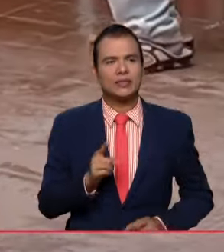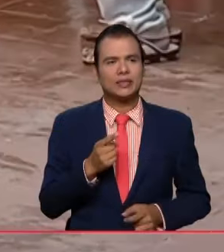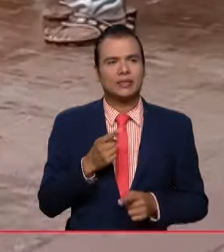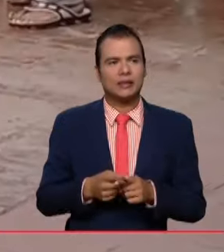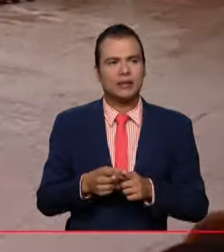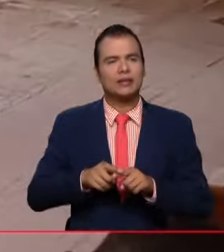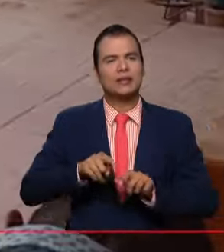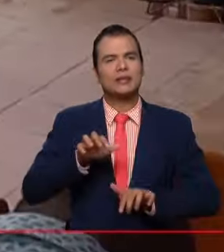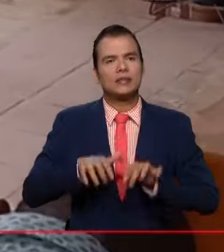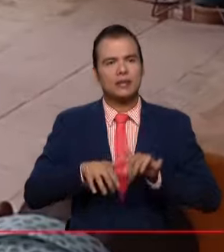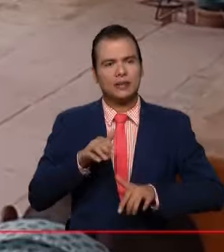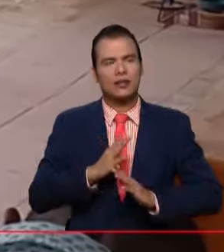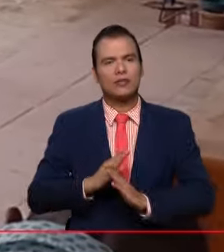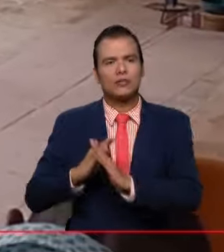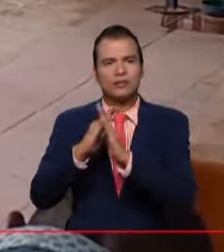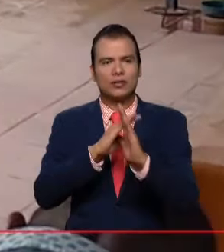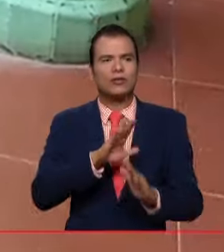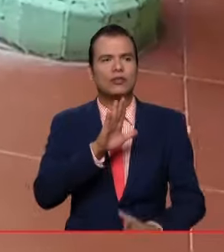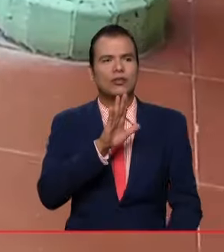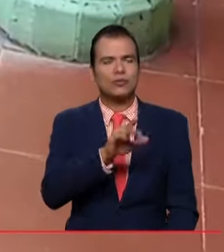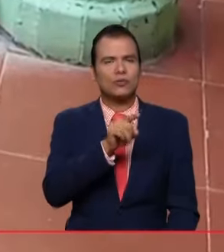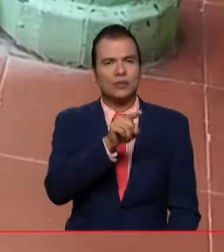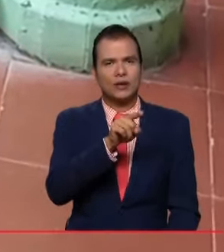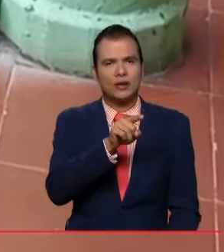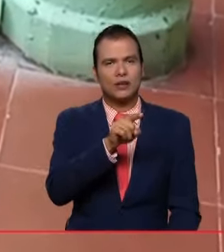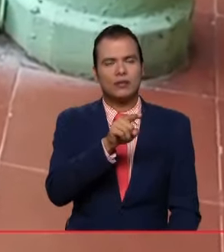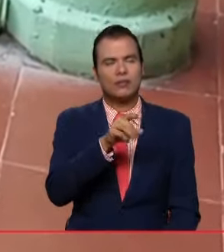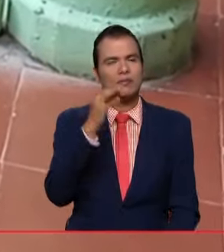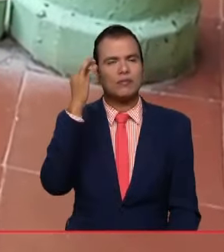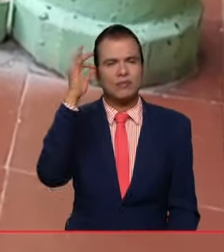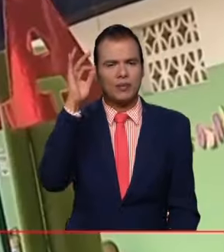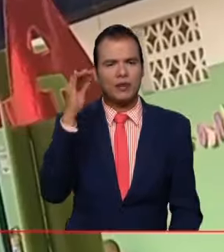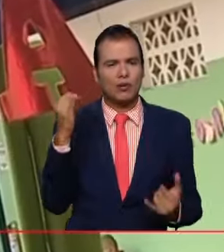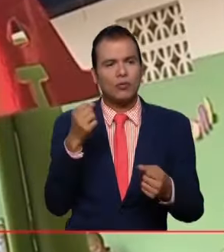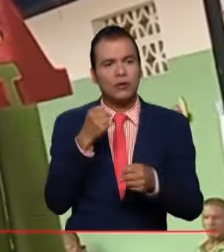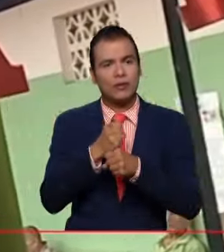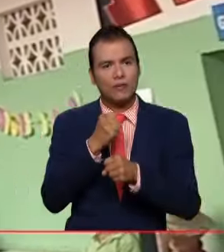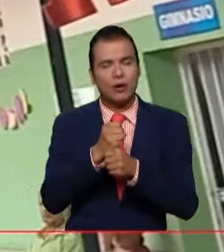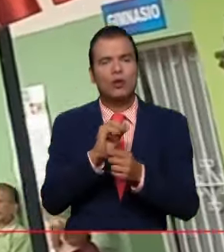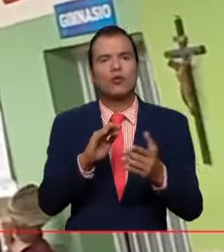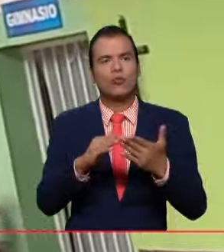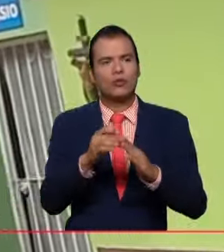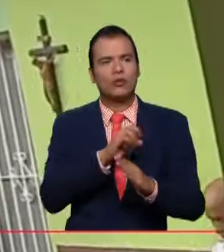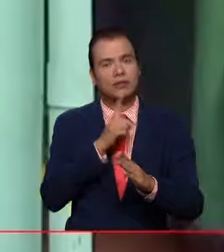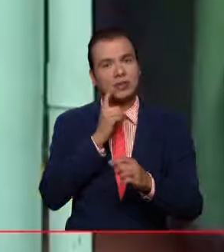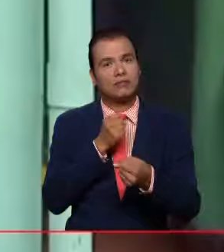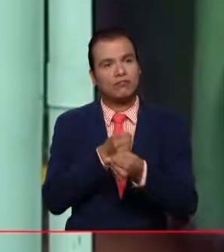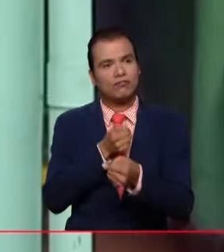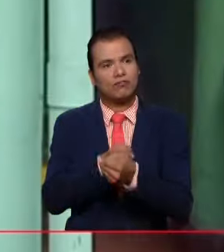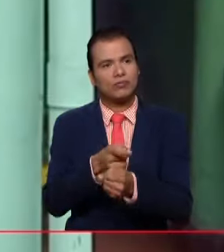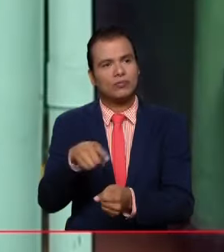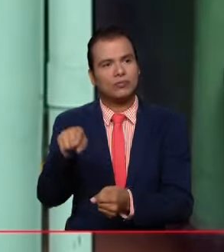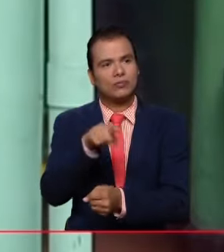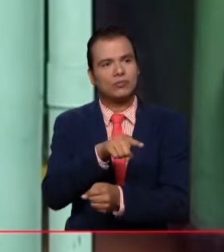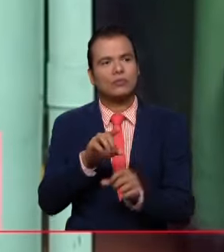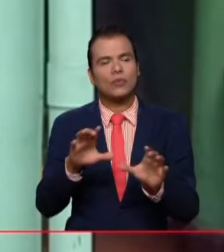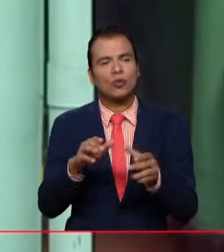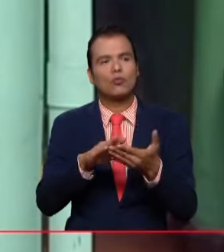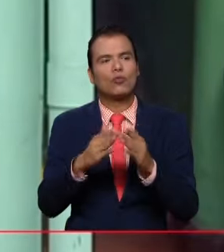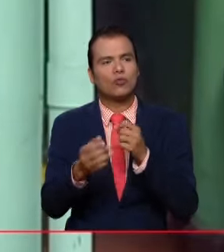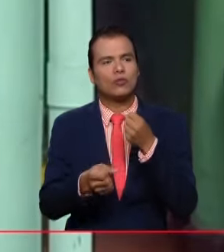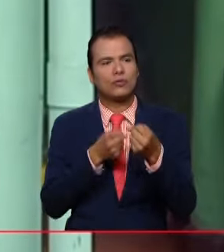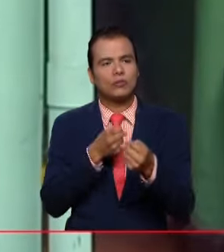como secretario de seguridad del municipio. Hoy como líder comunitario continúa apostando por la convivencia del territorio. Con este grupo de jóvenes